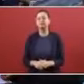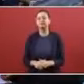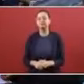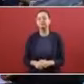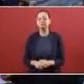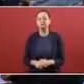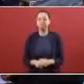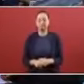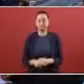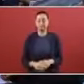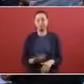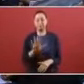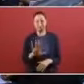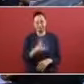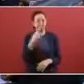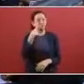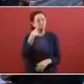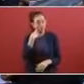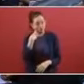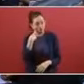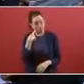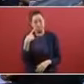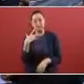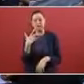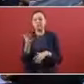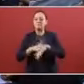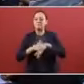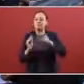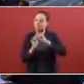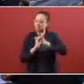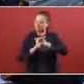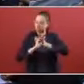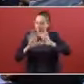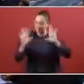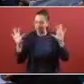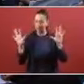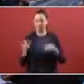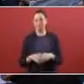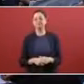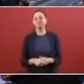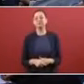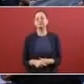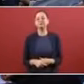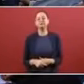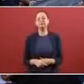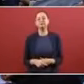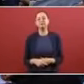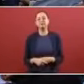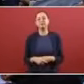Miren, miren, vamos a hablar más claro todavía.